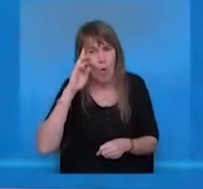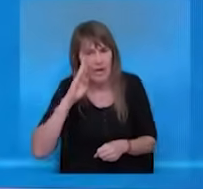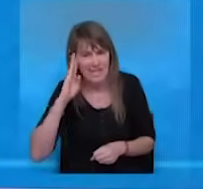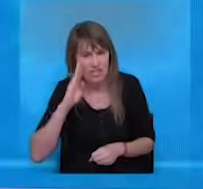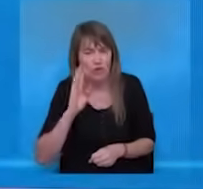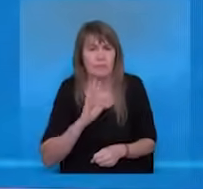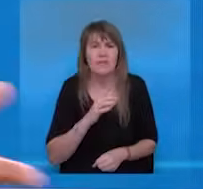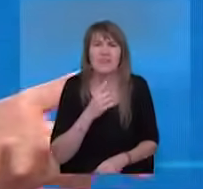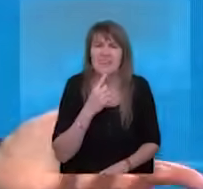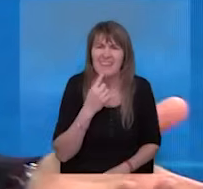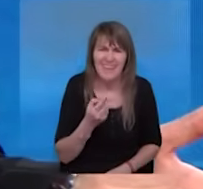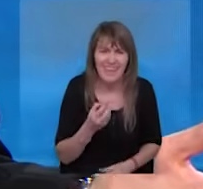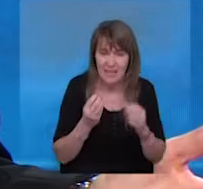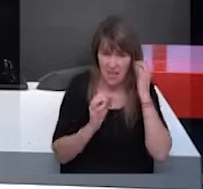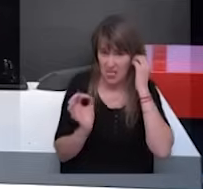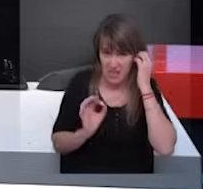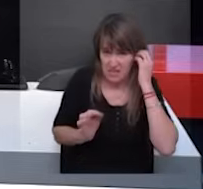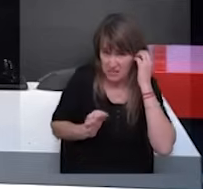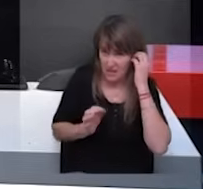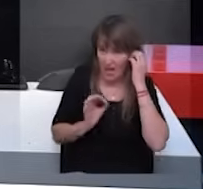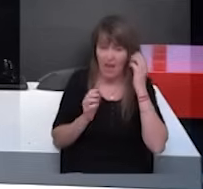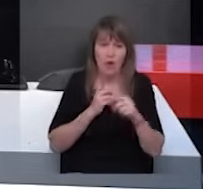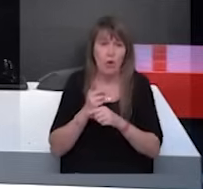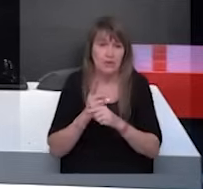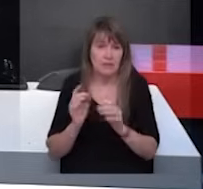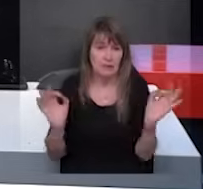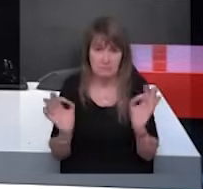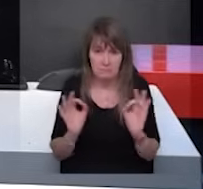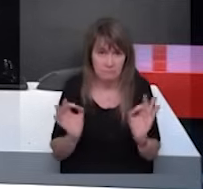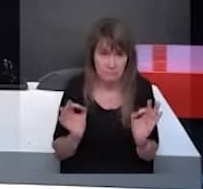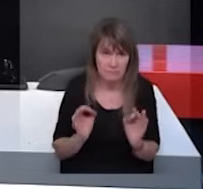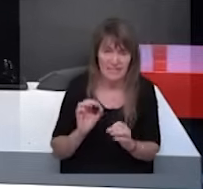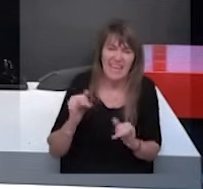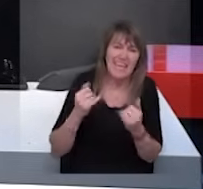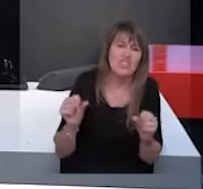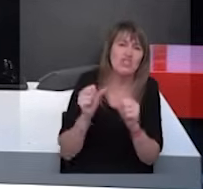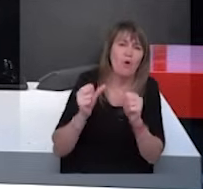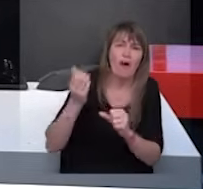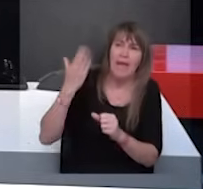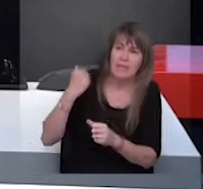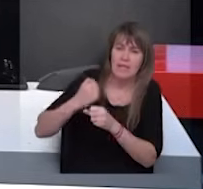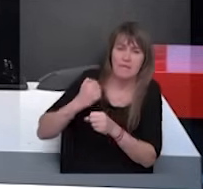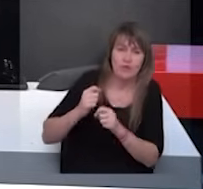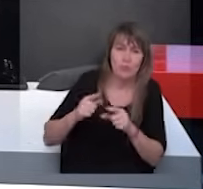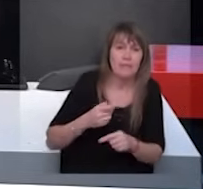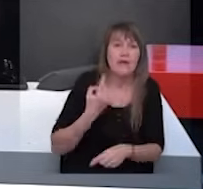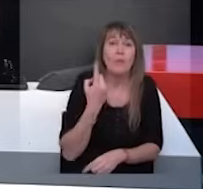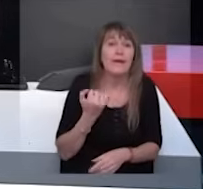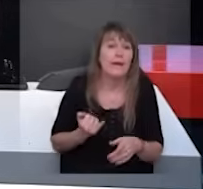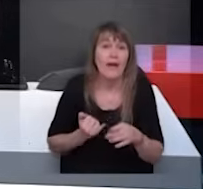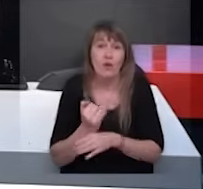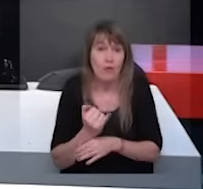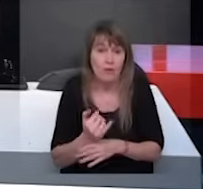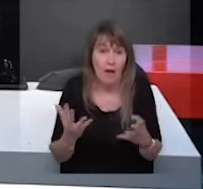en cuestión todo esto nad nadie le está poniendo en cuestión lo que fue lo que hizo Pablo iturralde se equivocó señores Entonces